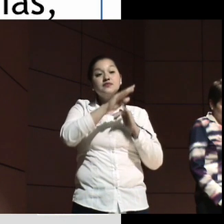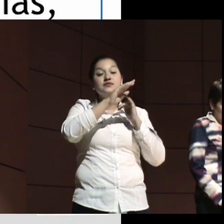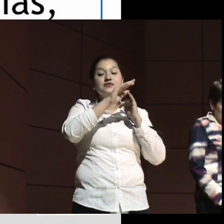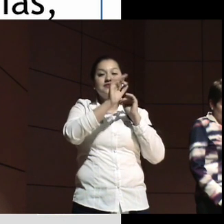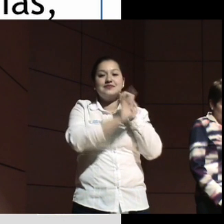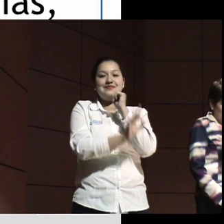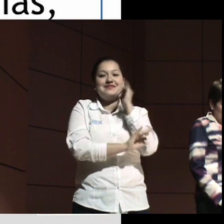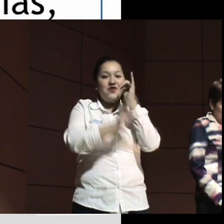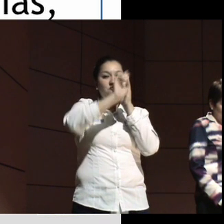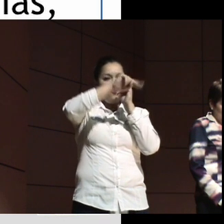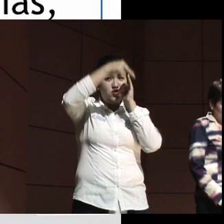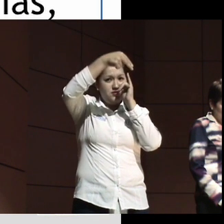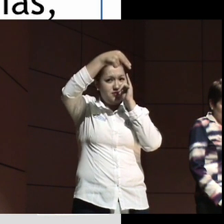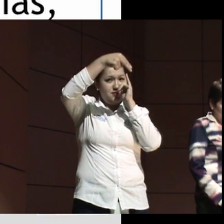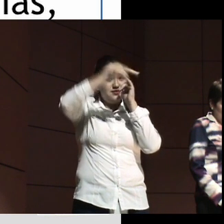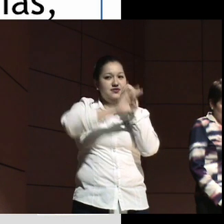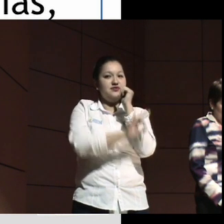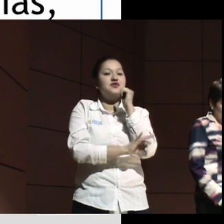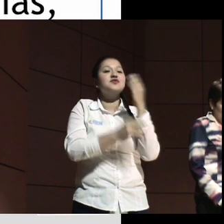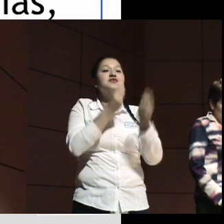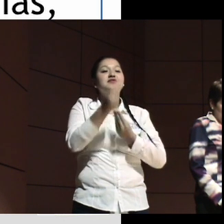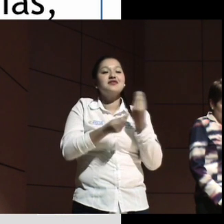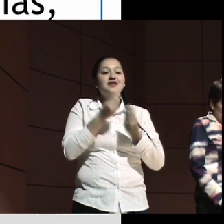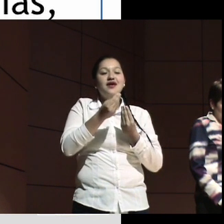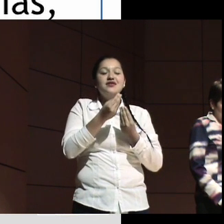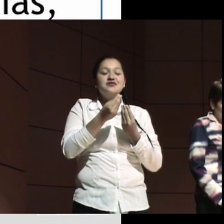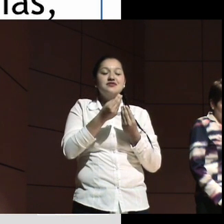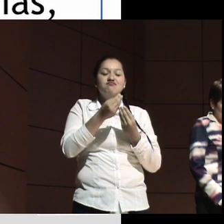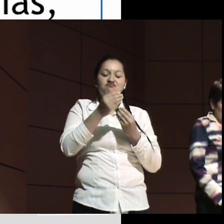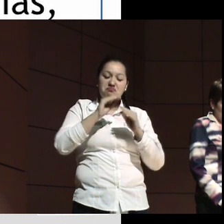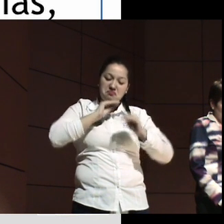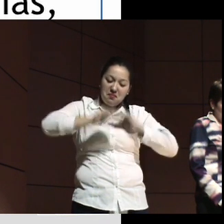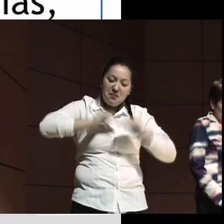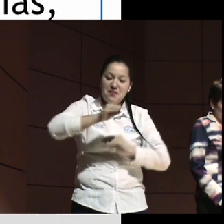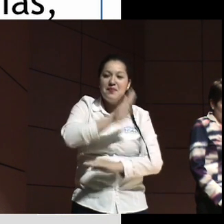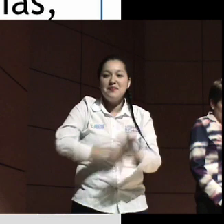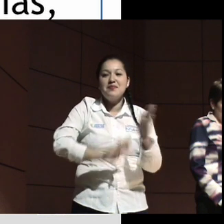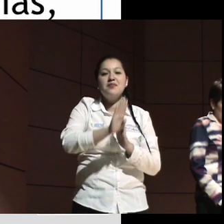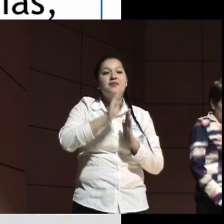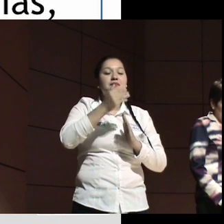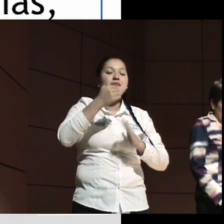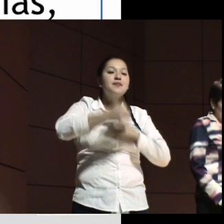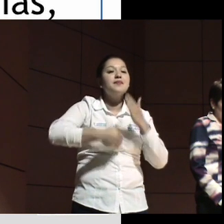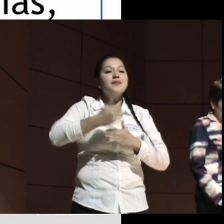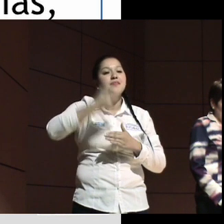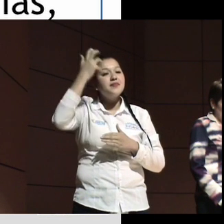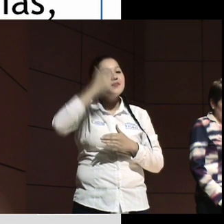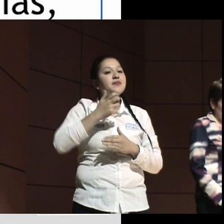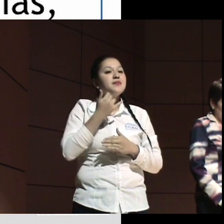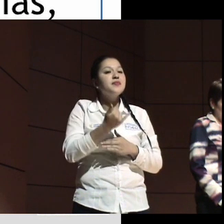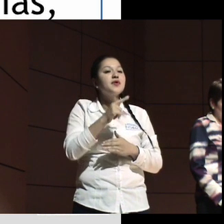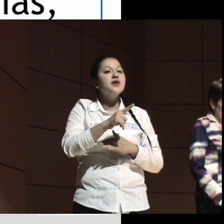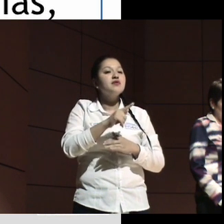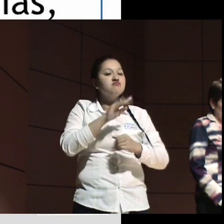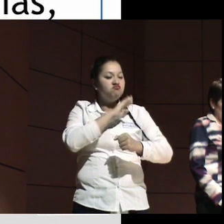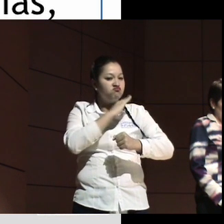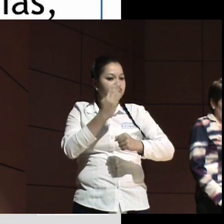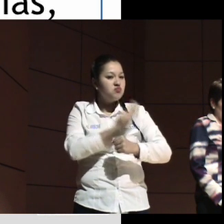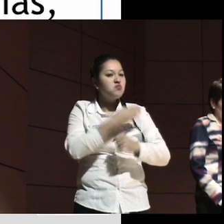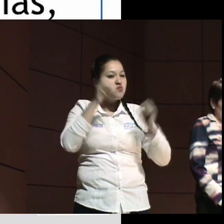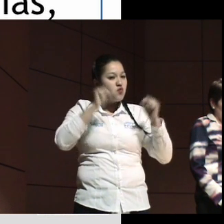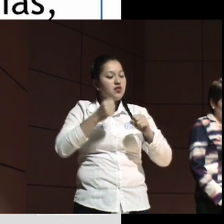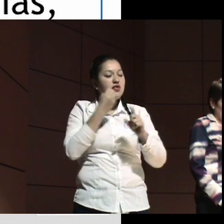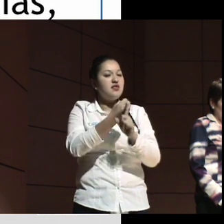lo que hacemos los psicólogos es desarrollar procesos de evaluación que pueden o que tienen la capacidad de